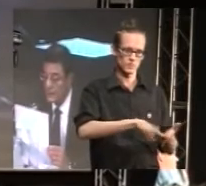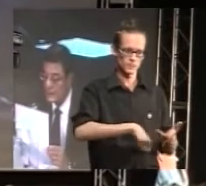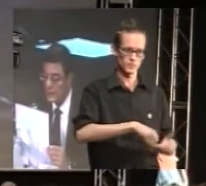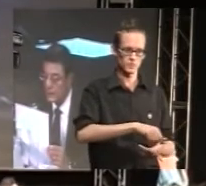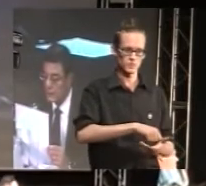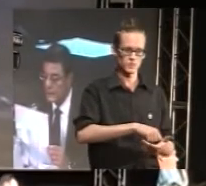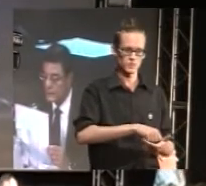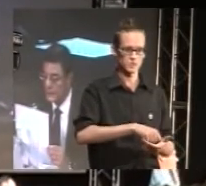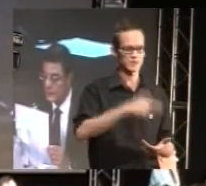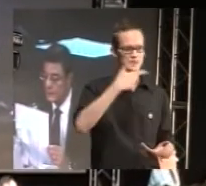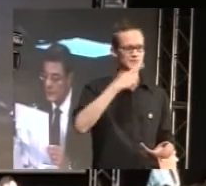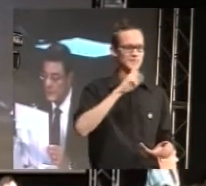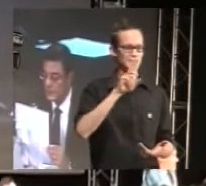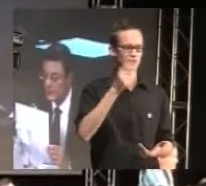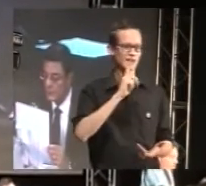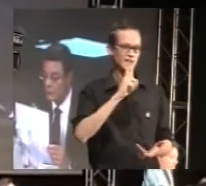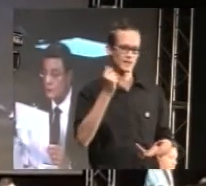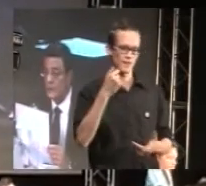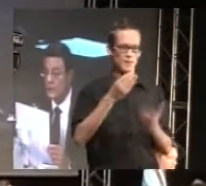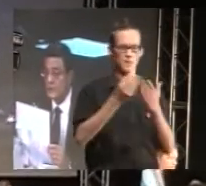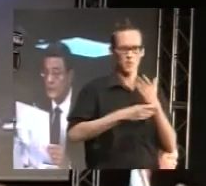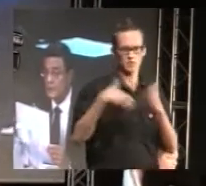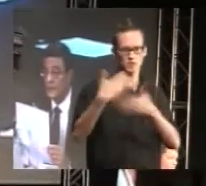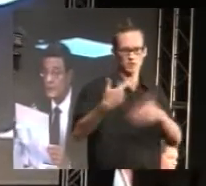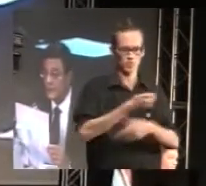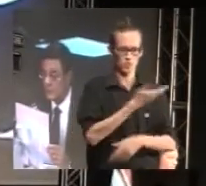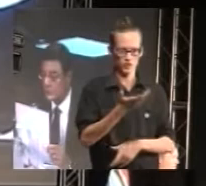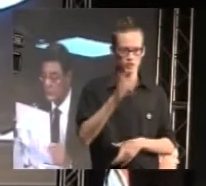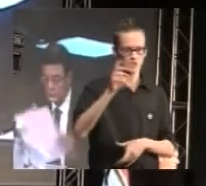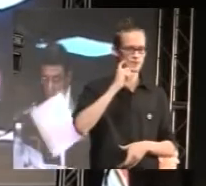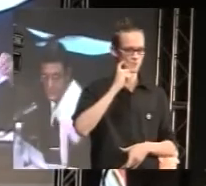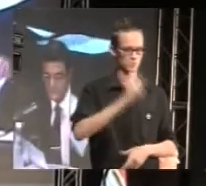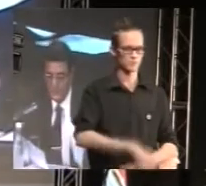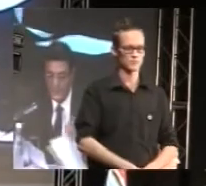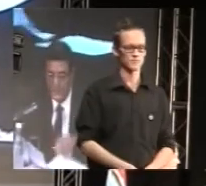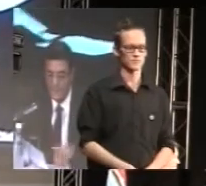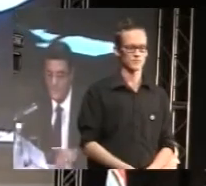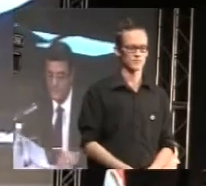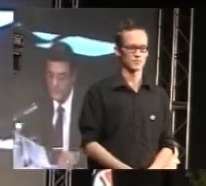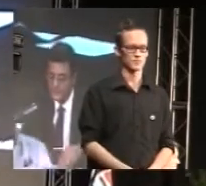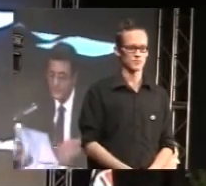licenciada María Laura Estrata, Ministra de Desarrollo Social de la provincia de Entre Ríos.